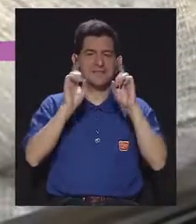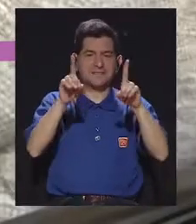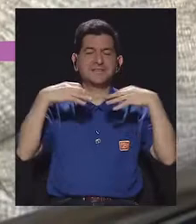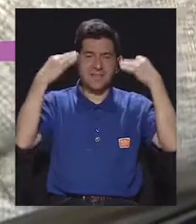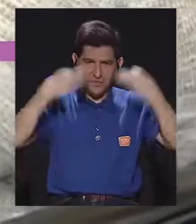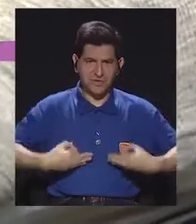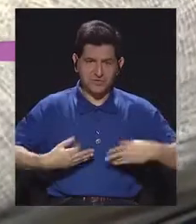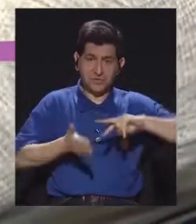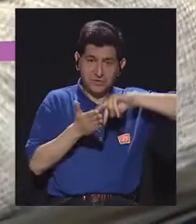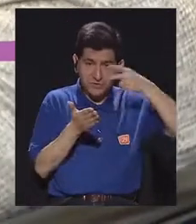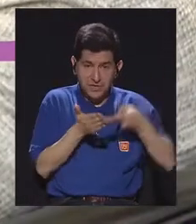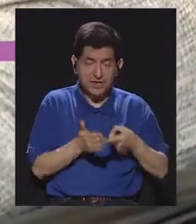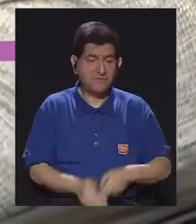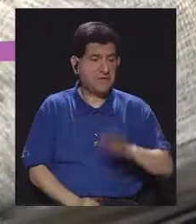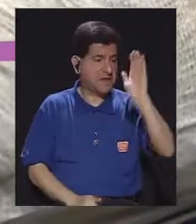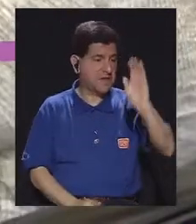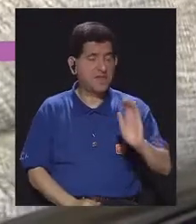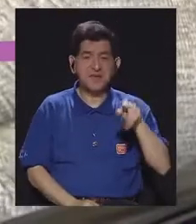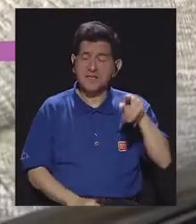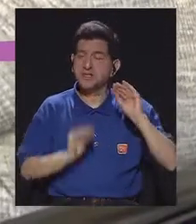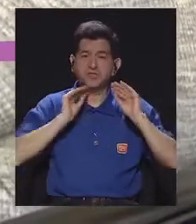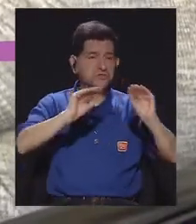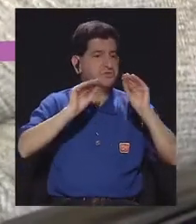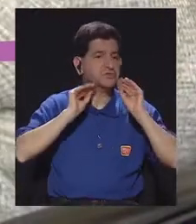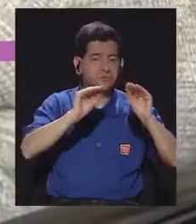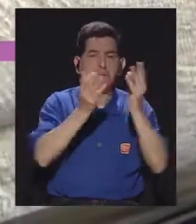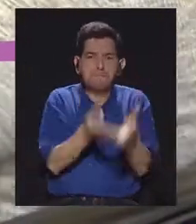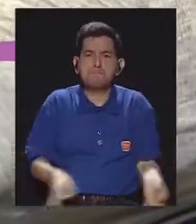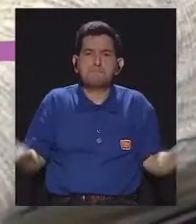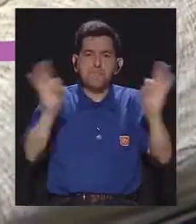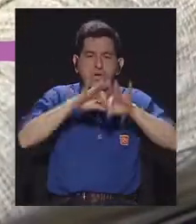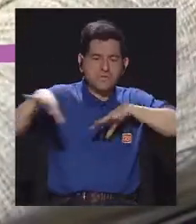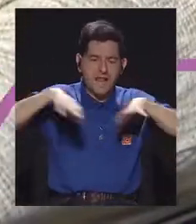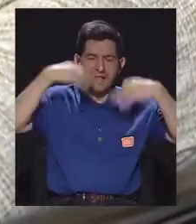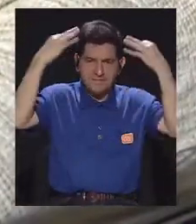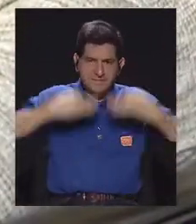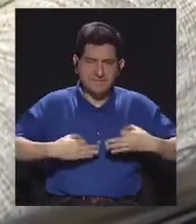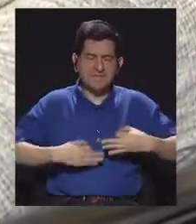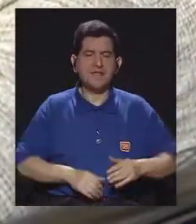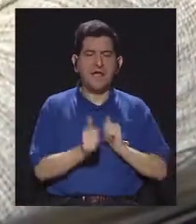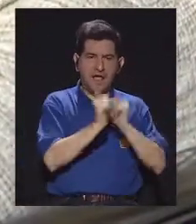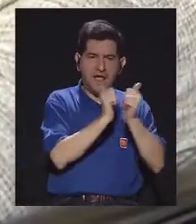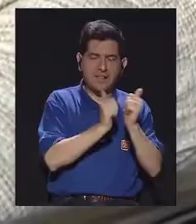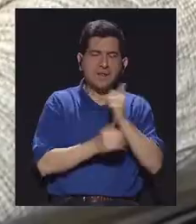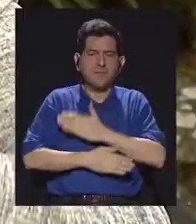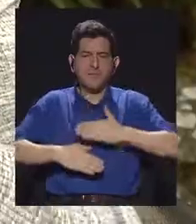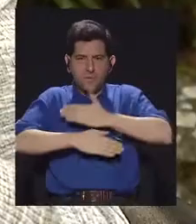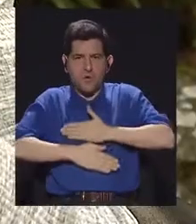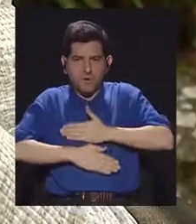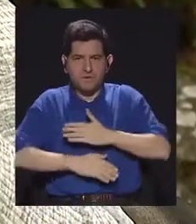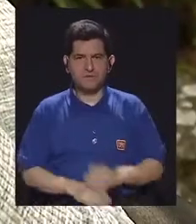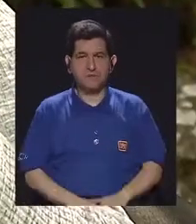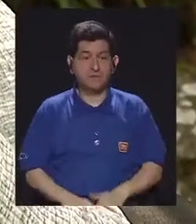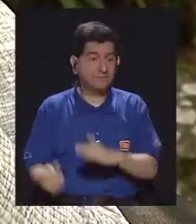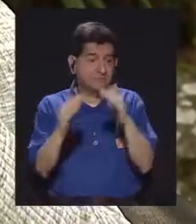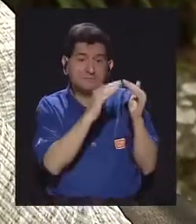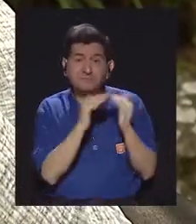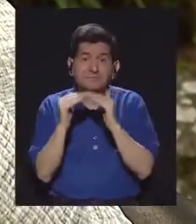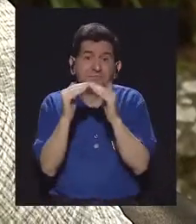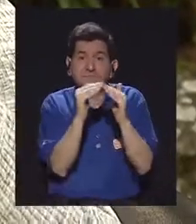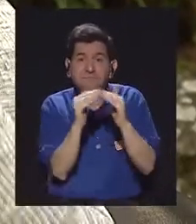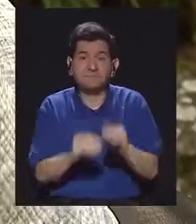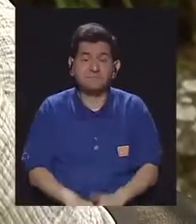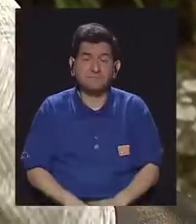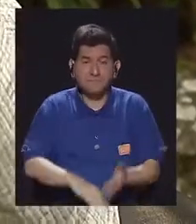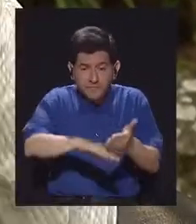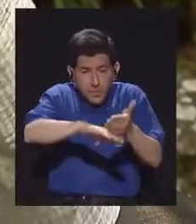educación física. Eso significa que desde pequeños no les estamos enseñando la importancia de la actividad física, el deporte y la recreación. Entonces, es una población